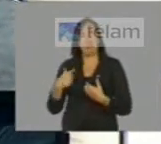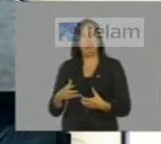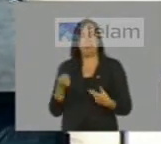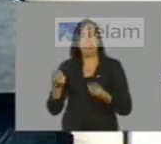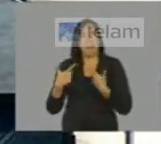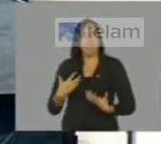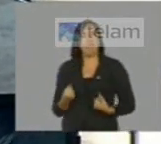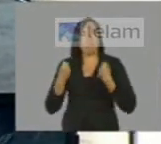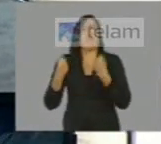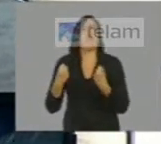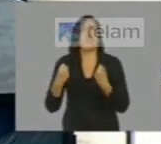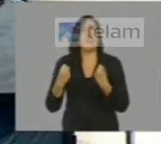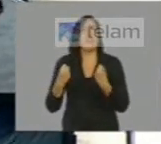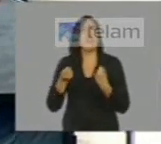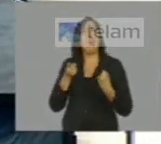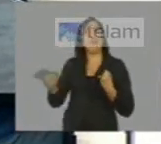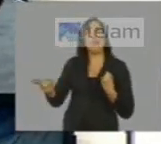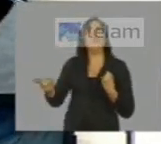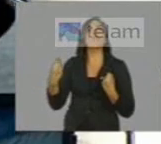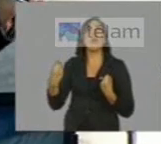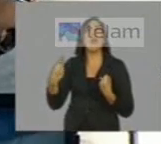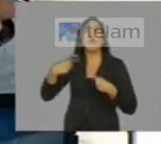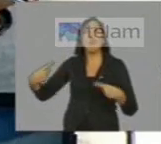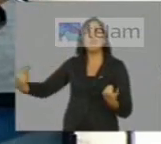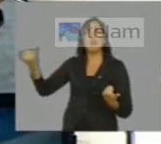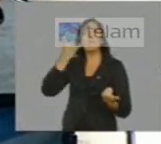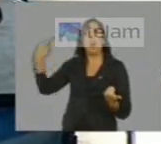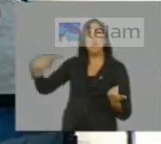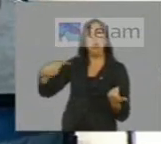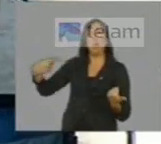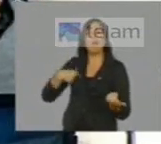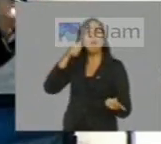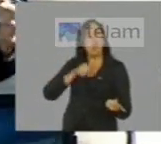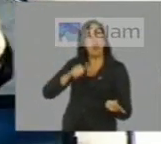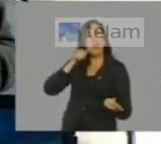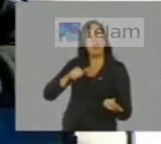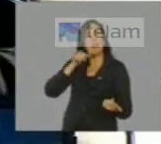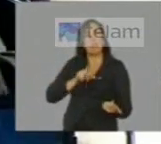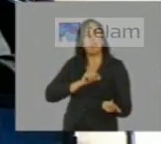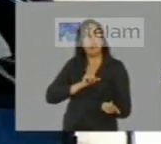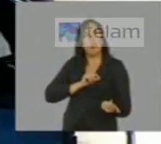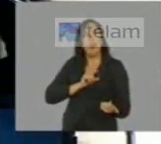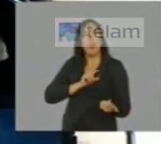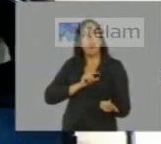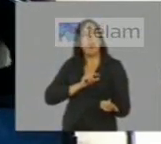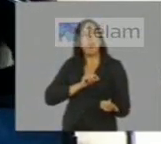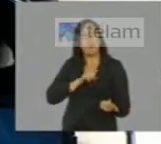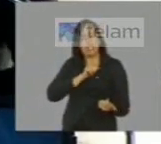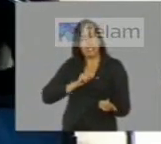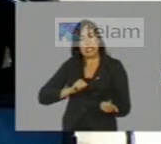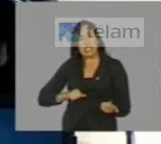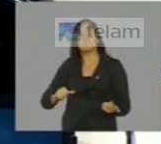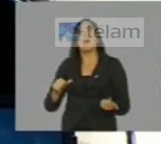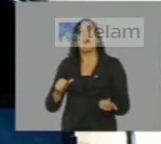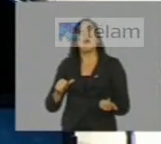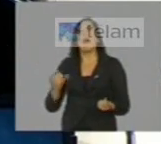como el remedio más potente contra las heridas o los dolores que algunos creen que te infligen